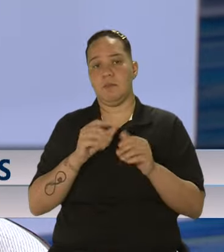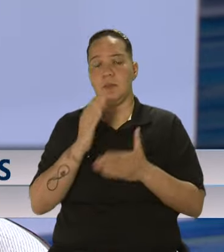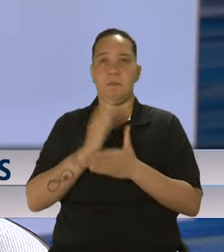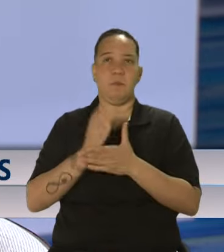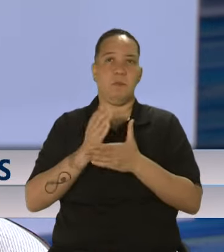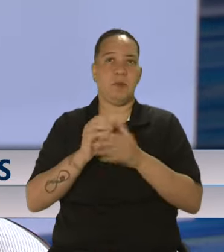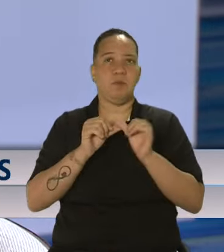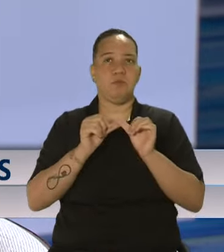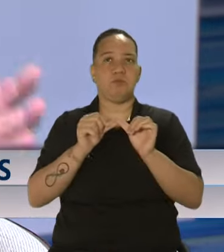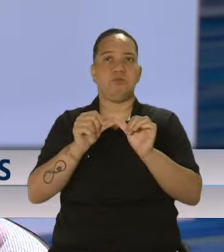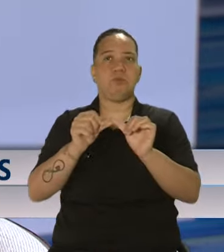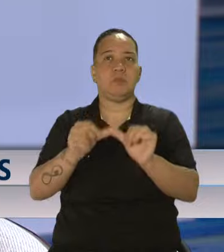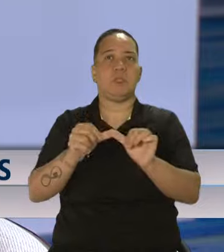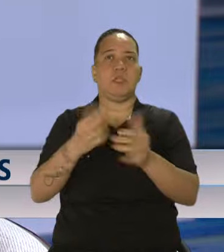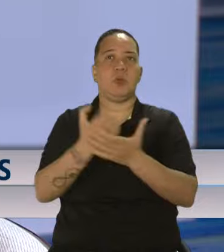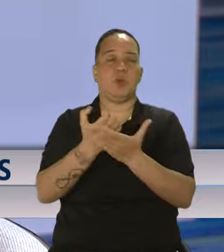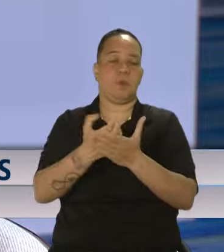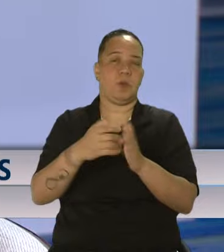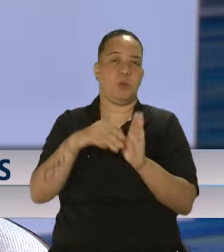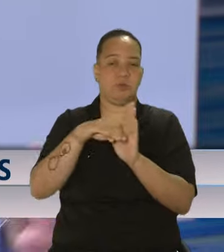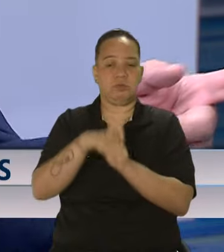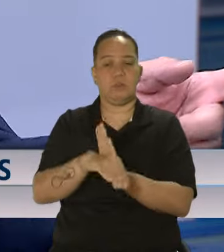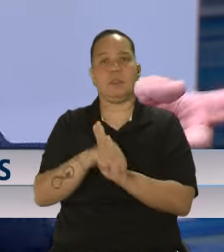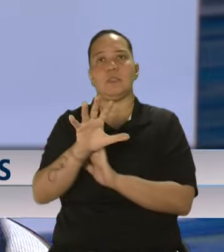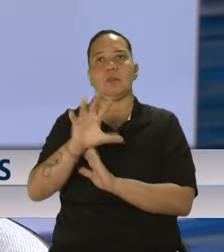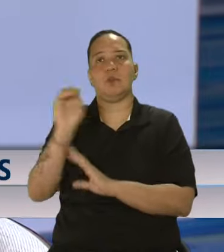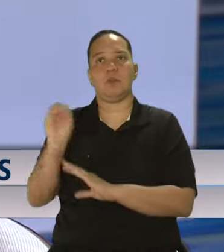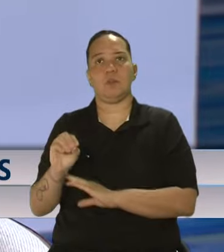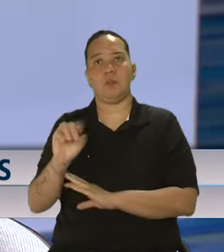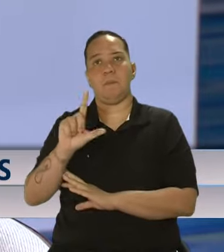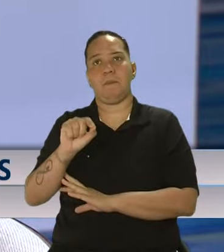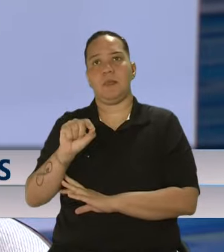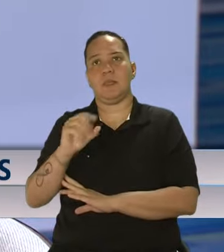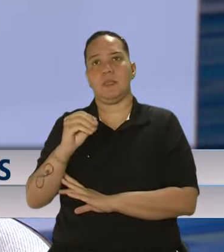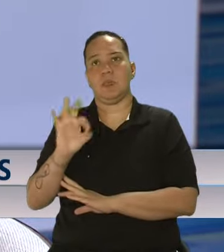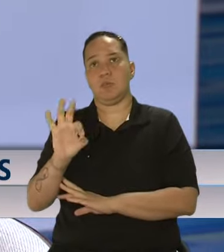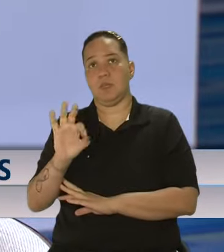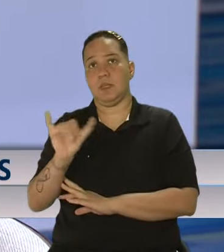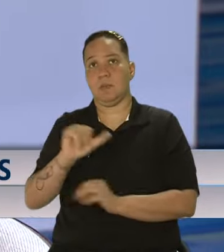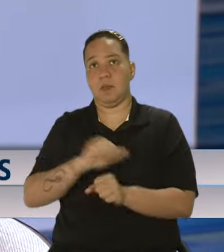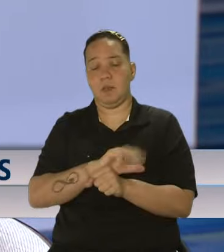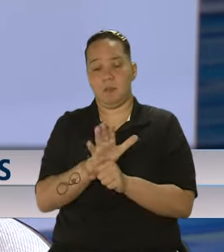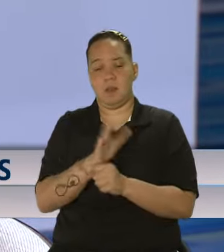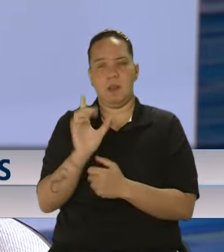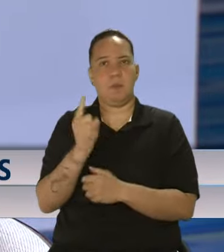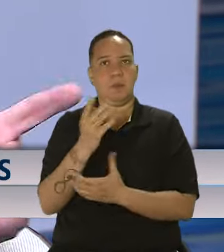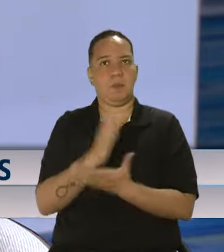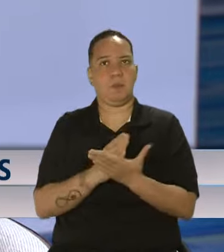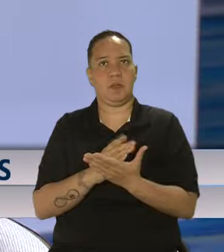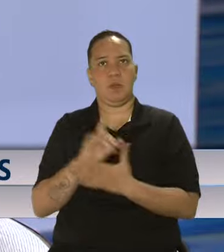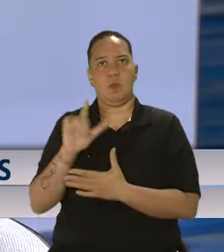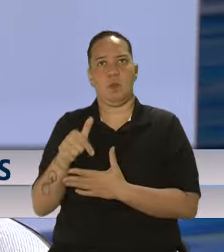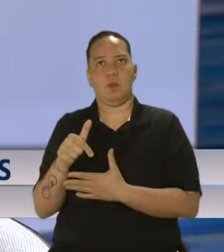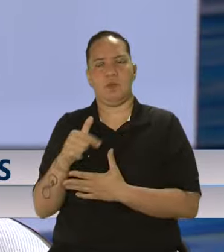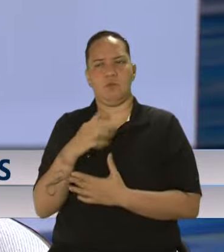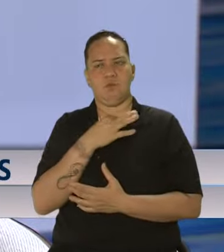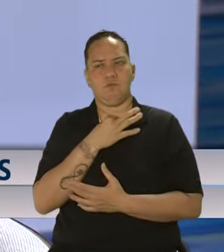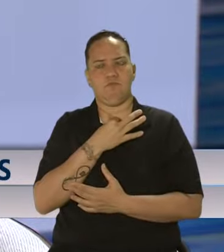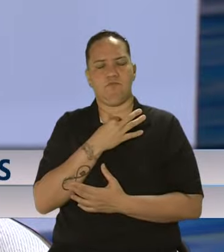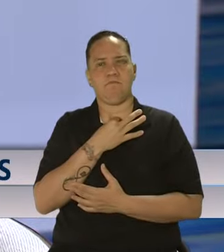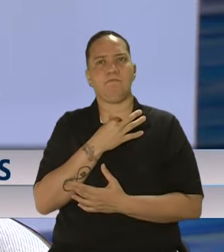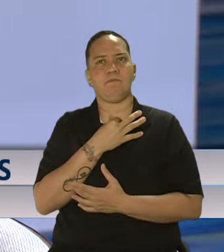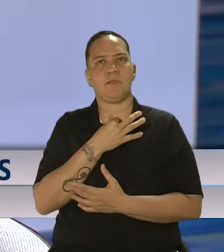también un declive de alrededor de un 5% y últimamente la pandemia en su primera parte porque luego curiosamente